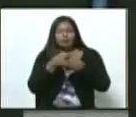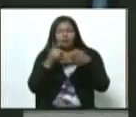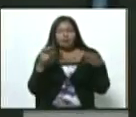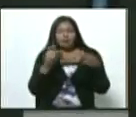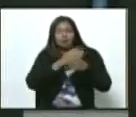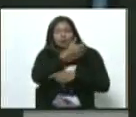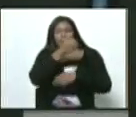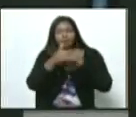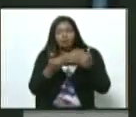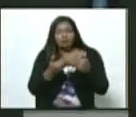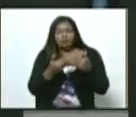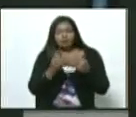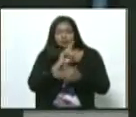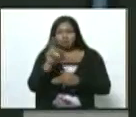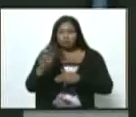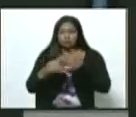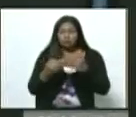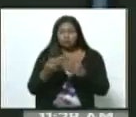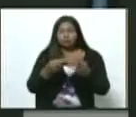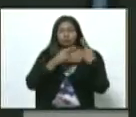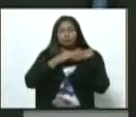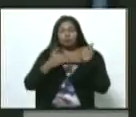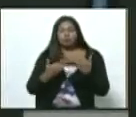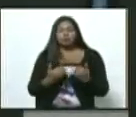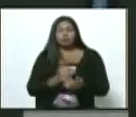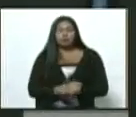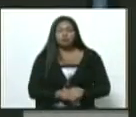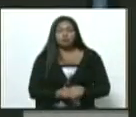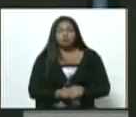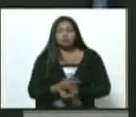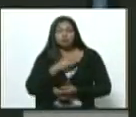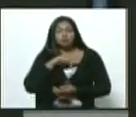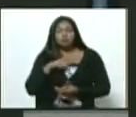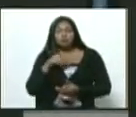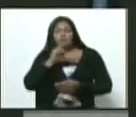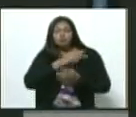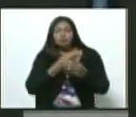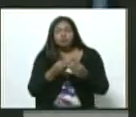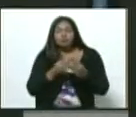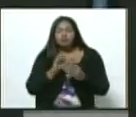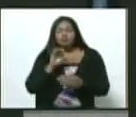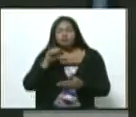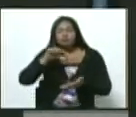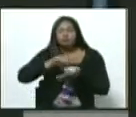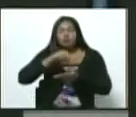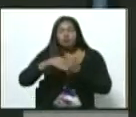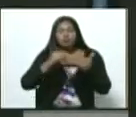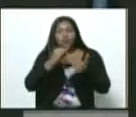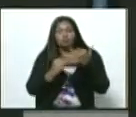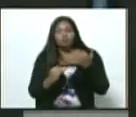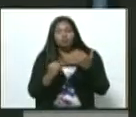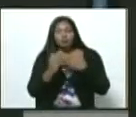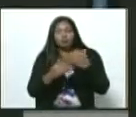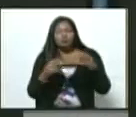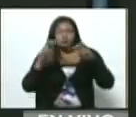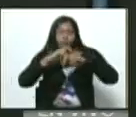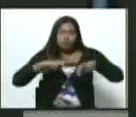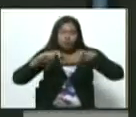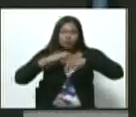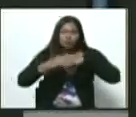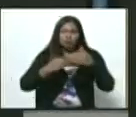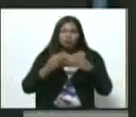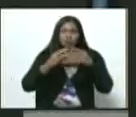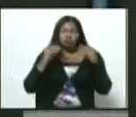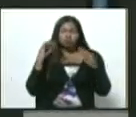República. Nos corresponde ahora ya, como Poder Ciudadano, hacer esta última revisión. Siempre